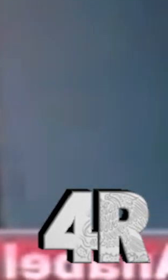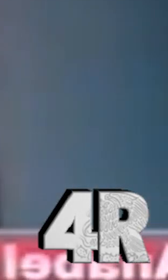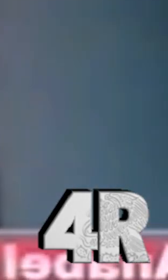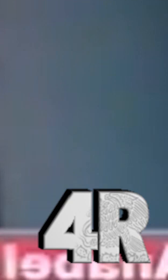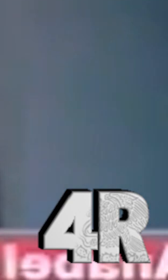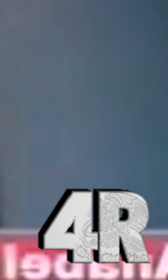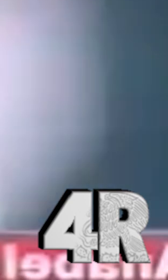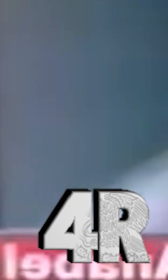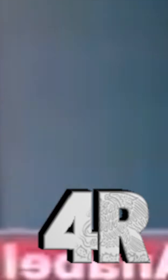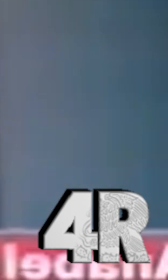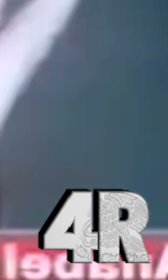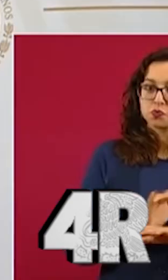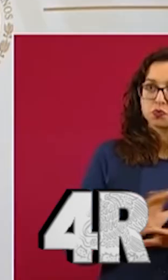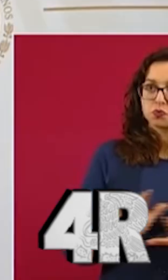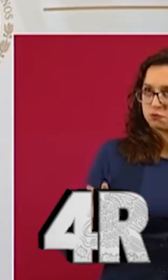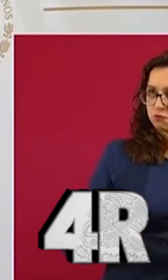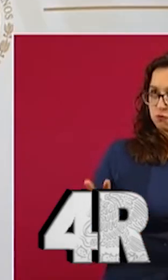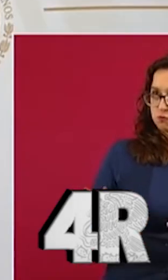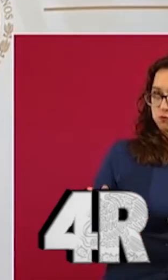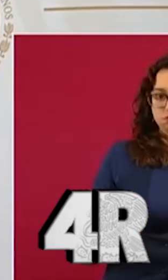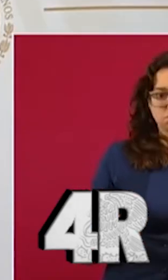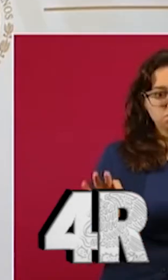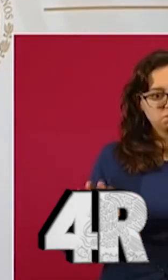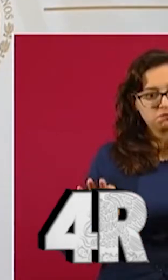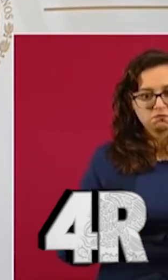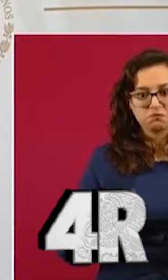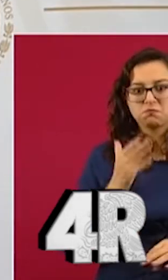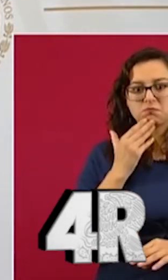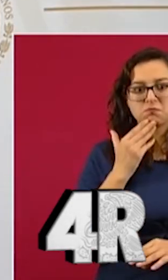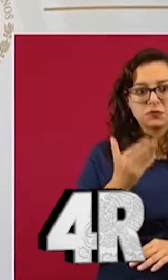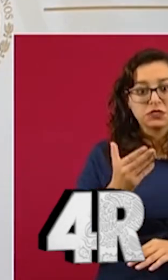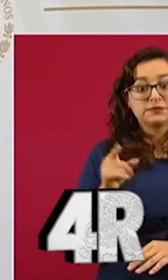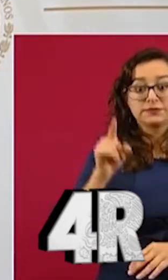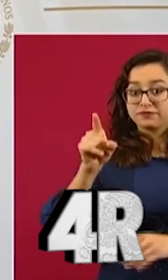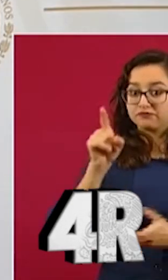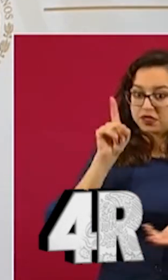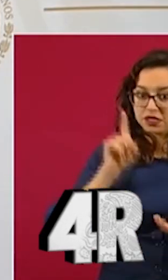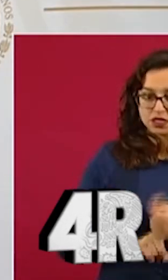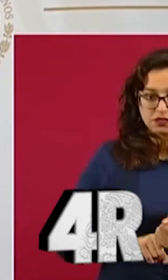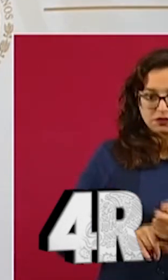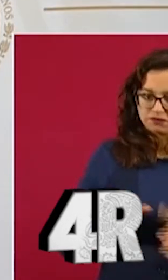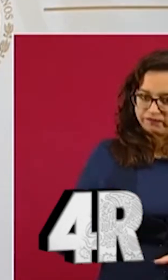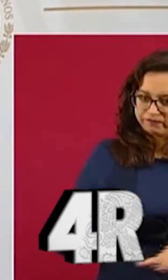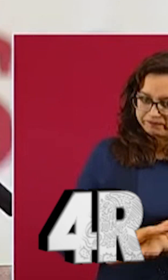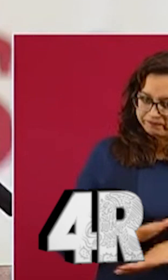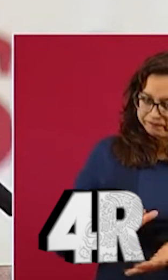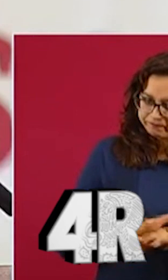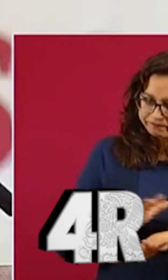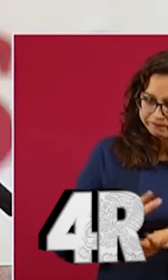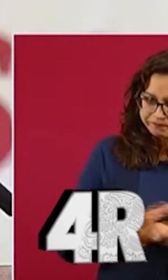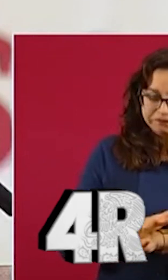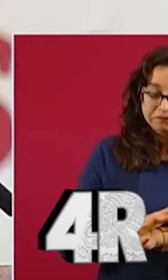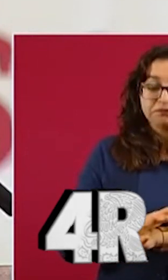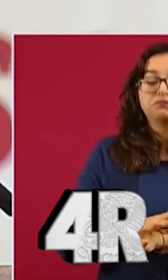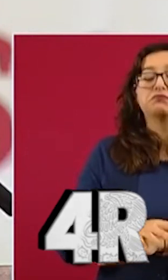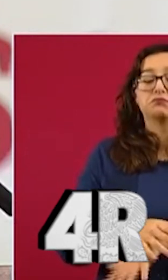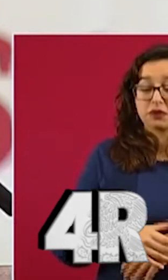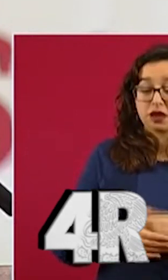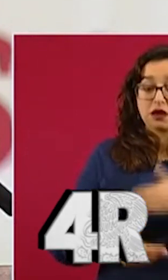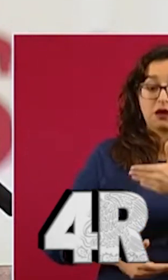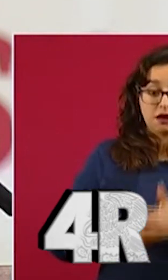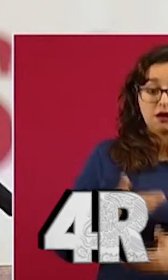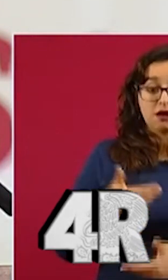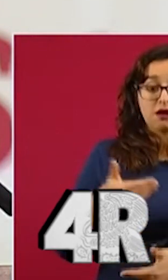operaciones de compra de billetes y monedas extranjeros y finalmente los billetes y monedas tal y casi